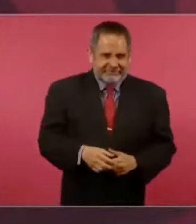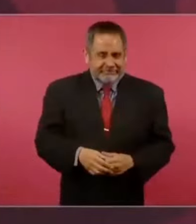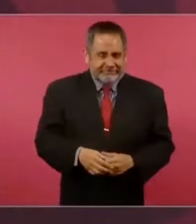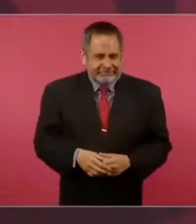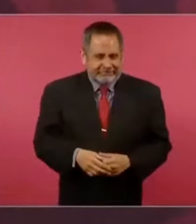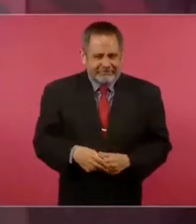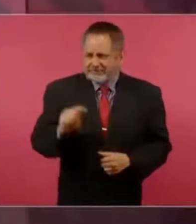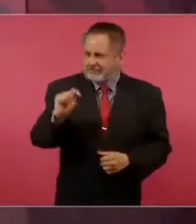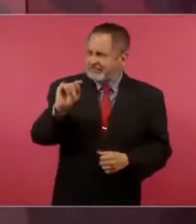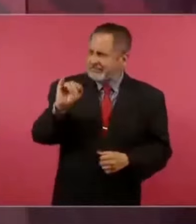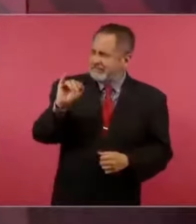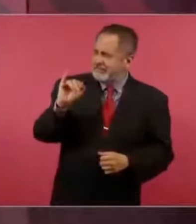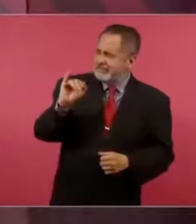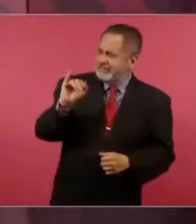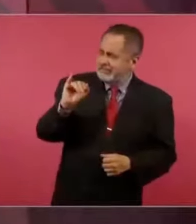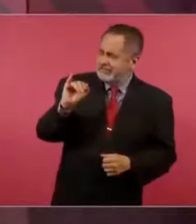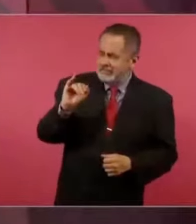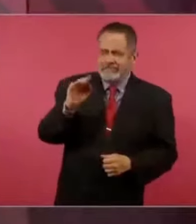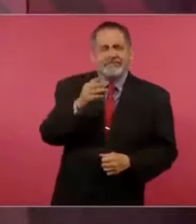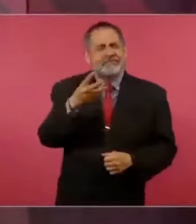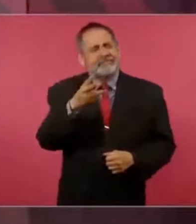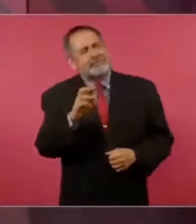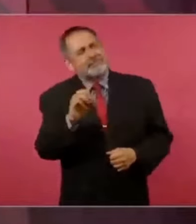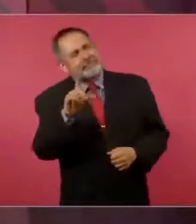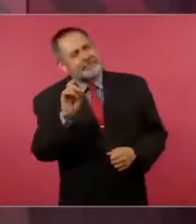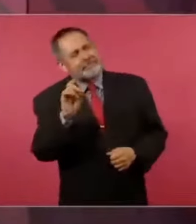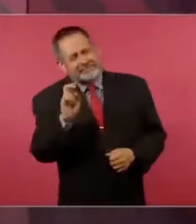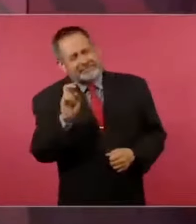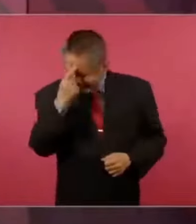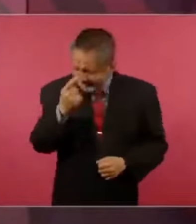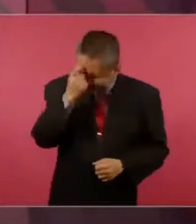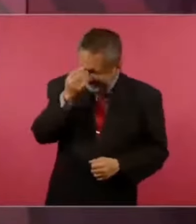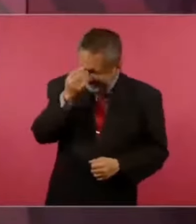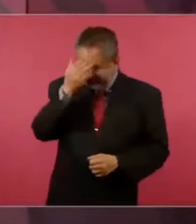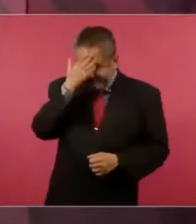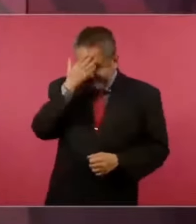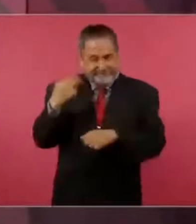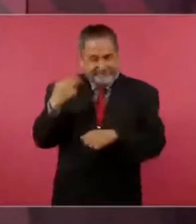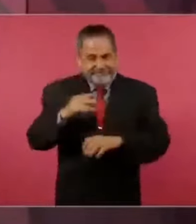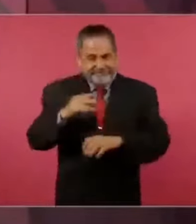Tim Golden, que no me ha